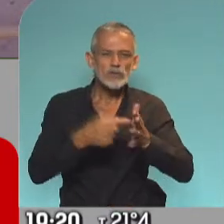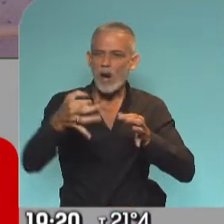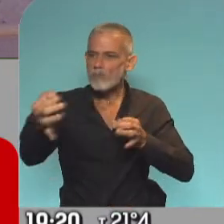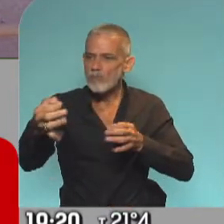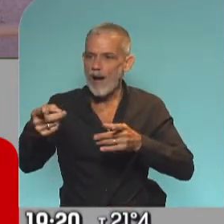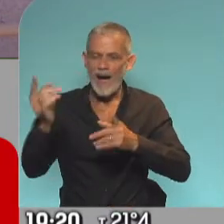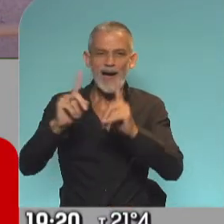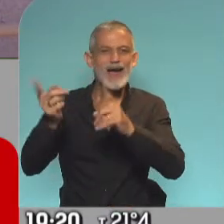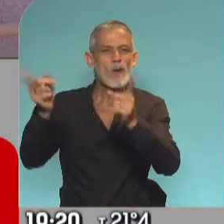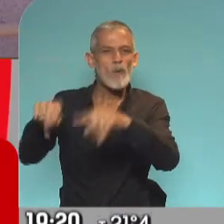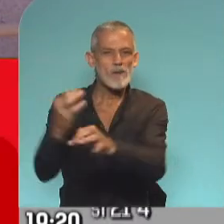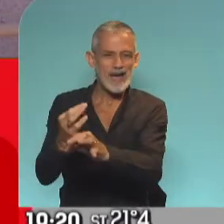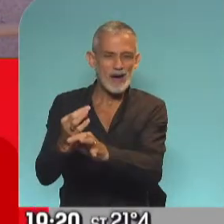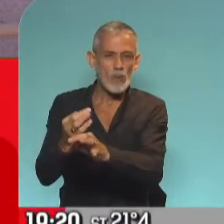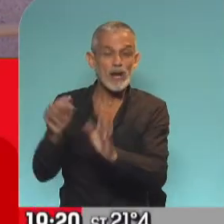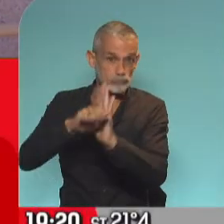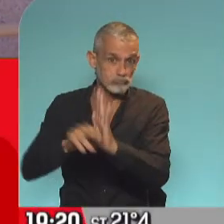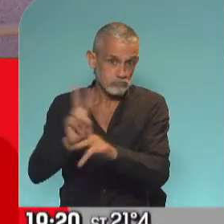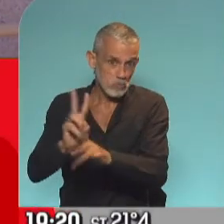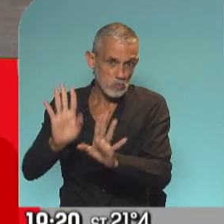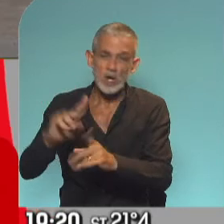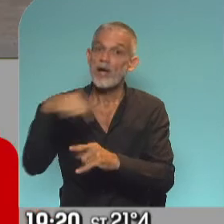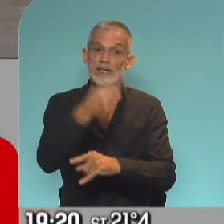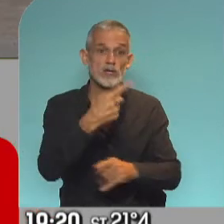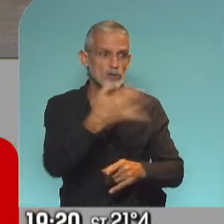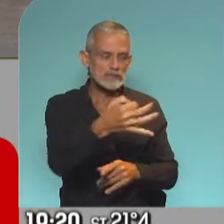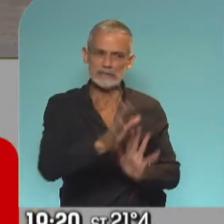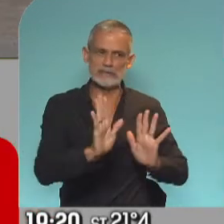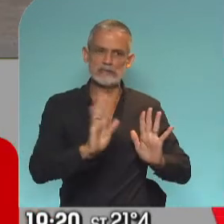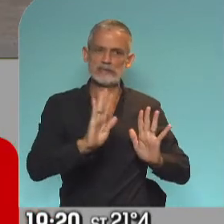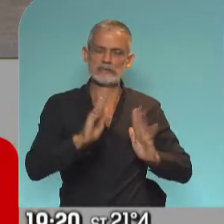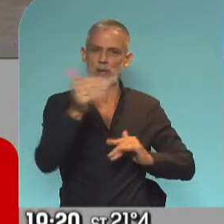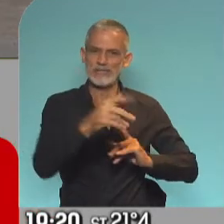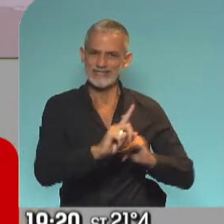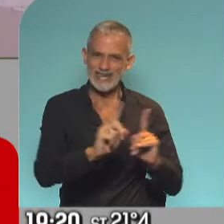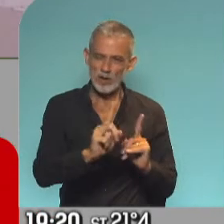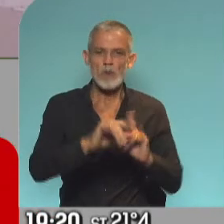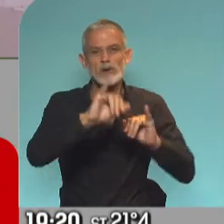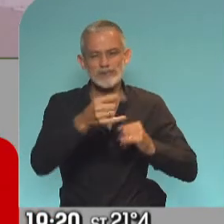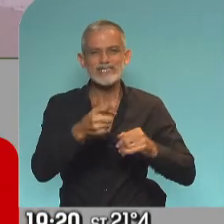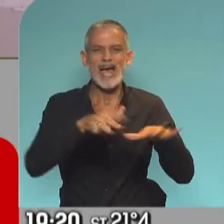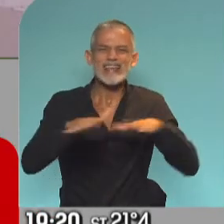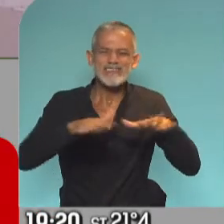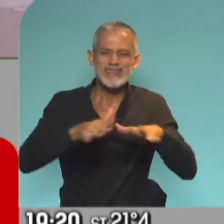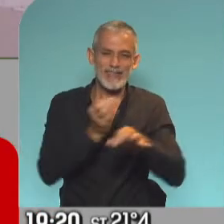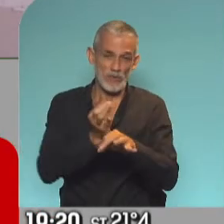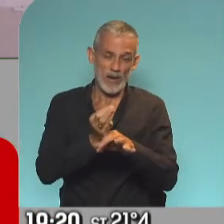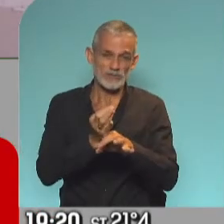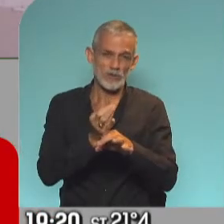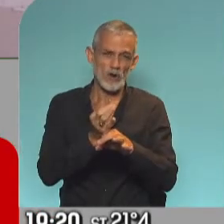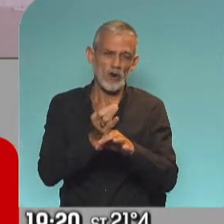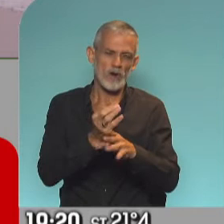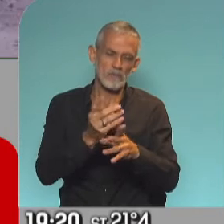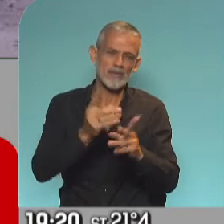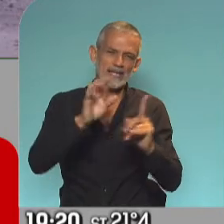un regreso a las clases presenciales con protocolo y en otros distritos no clases presenciales, pero sí actividades educativas no escolares, que